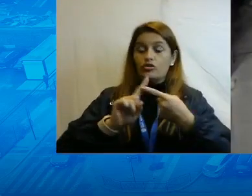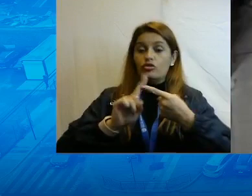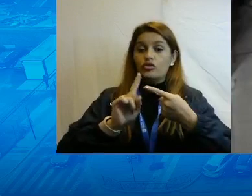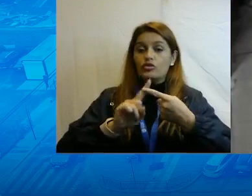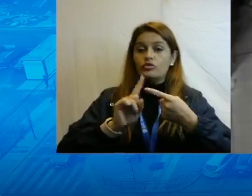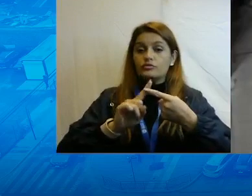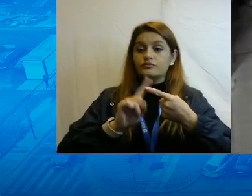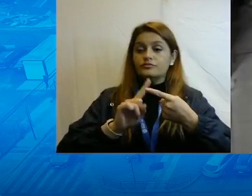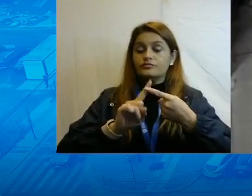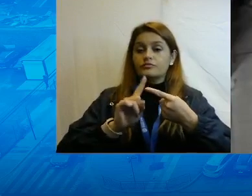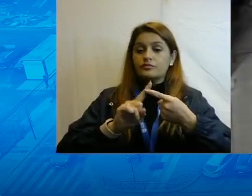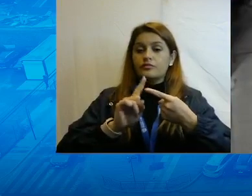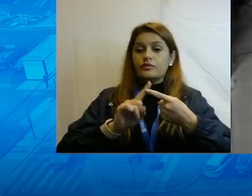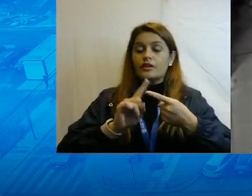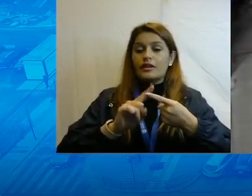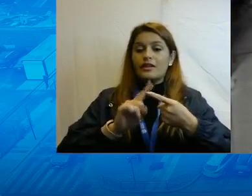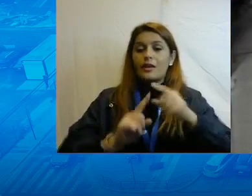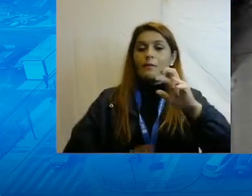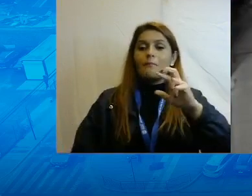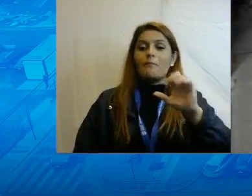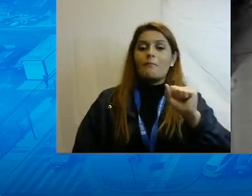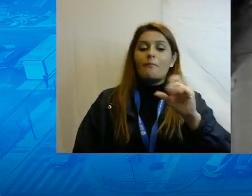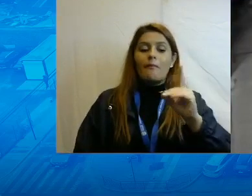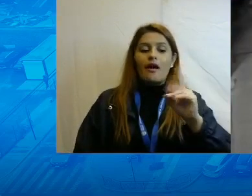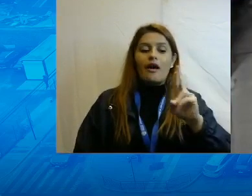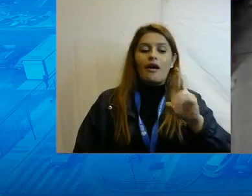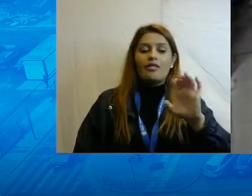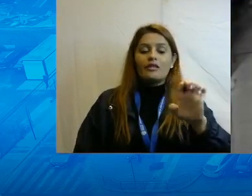para la Padre Hurtado 1 por un valor de